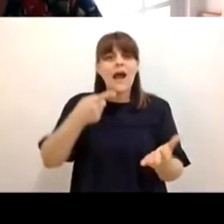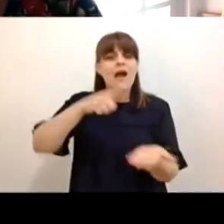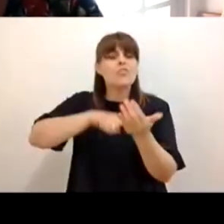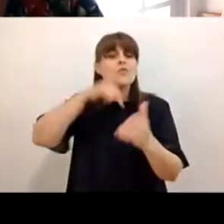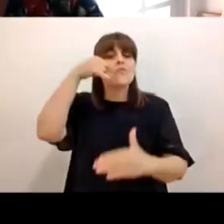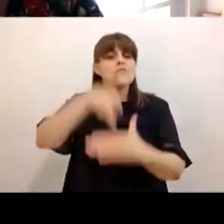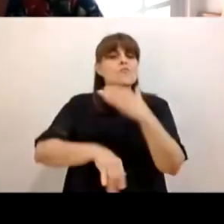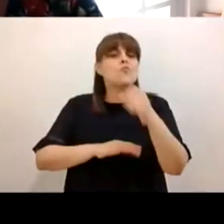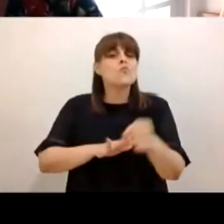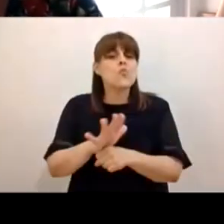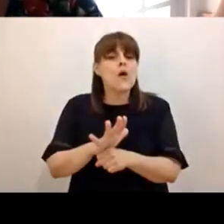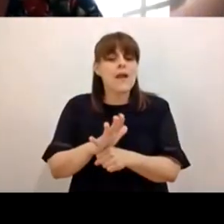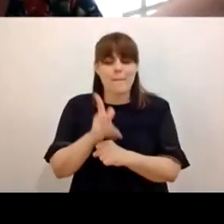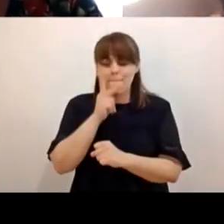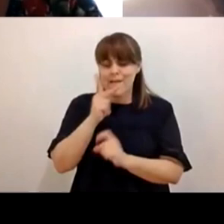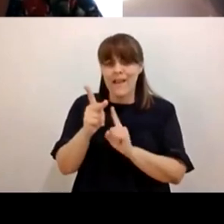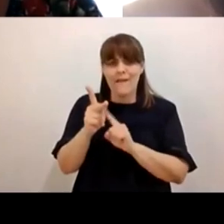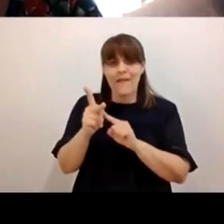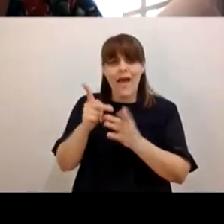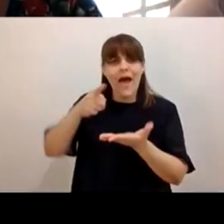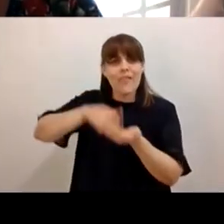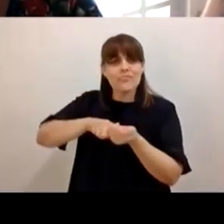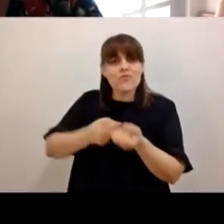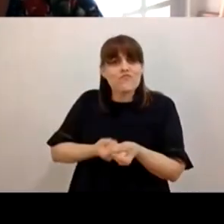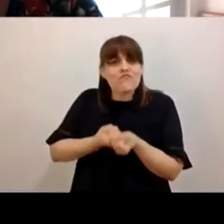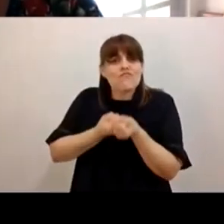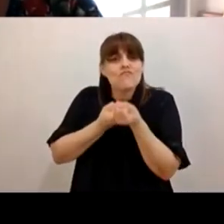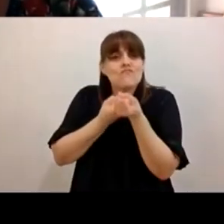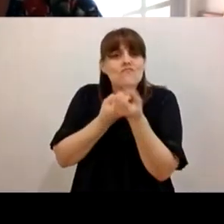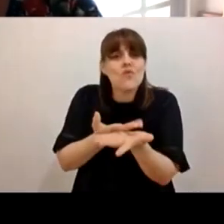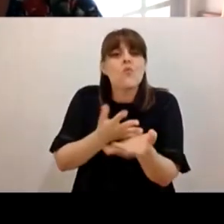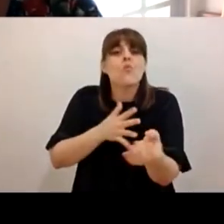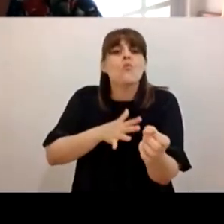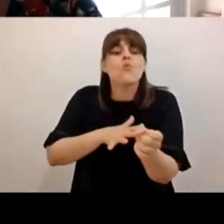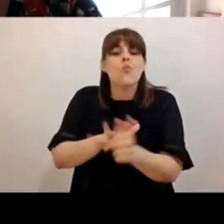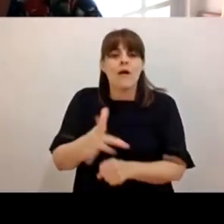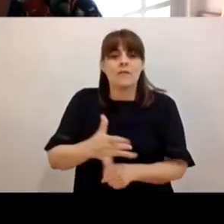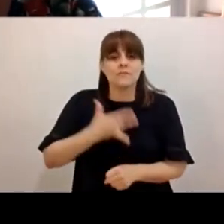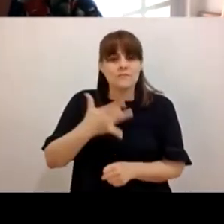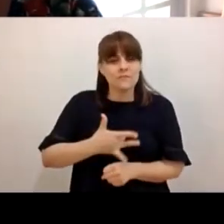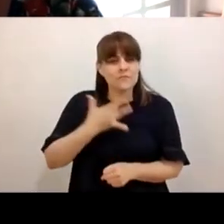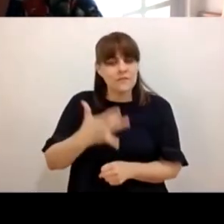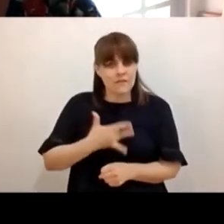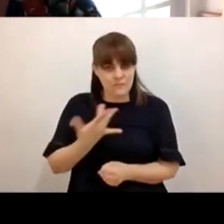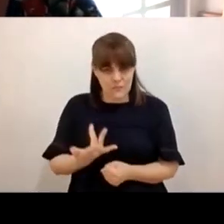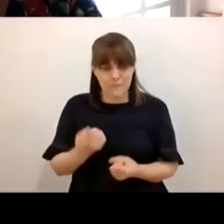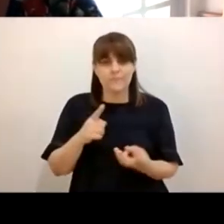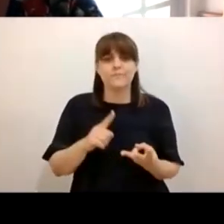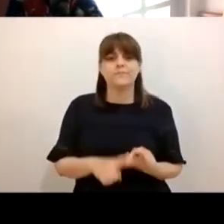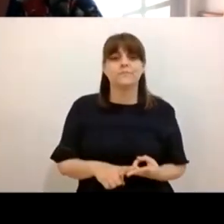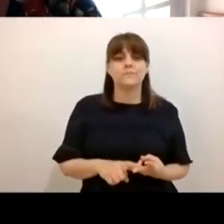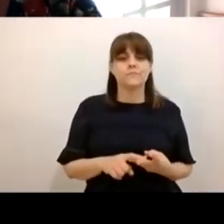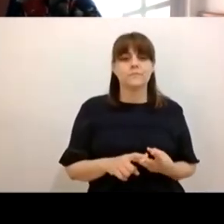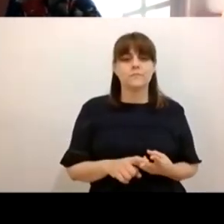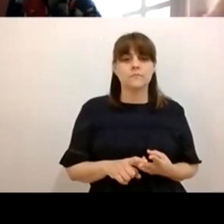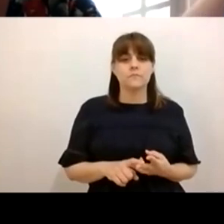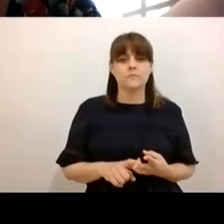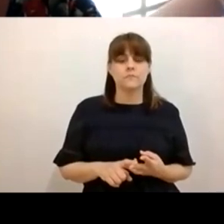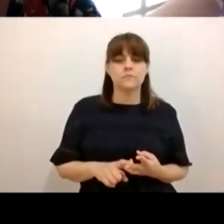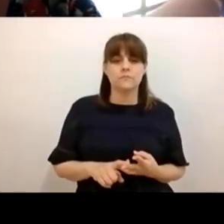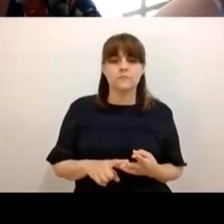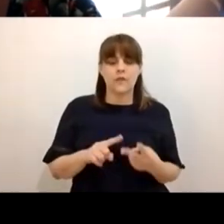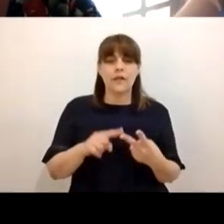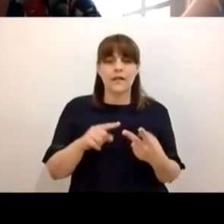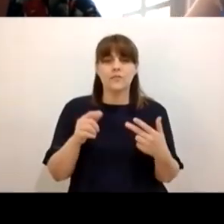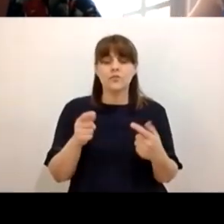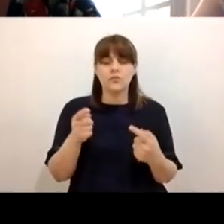palabra quisimos entregar de nuestra manera de percibir las cosas comprender lo que escuchamos